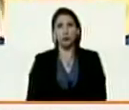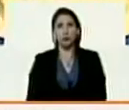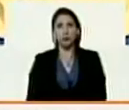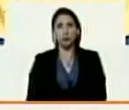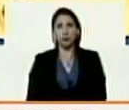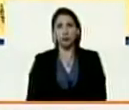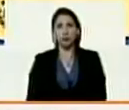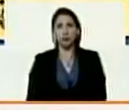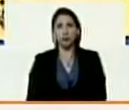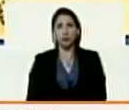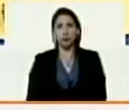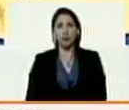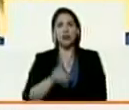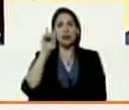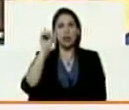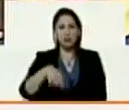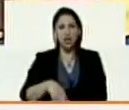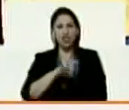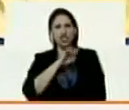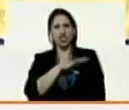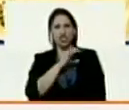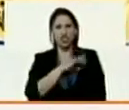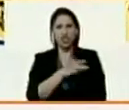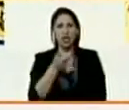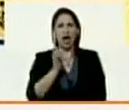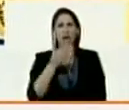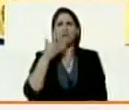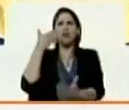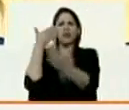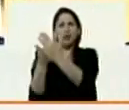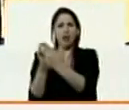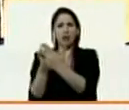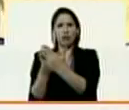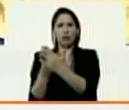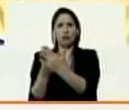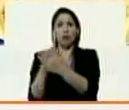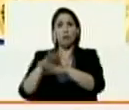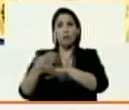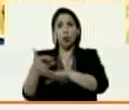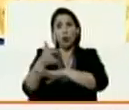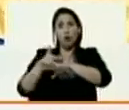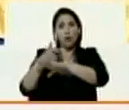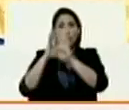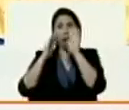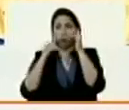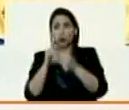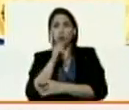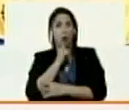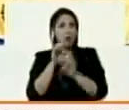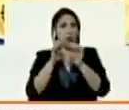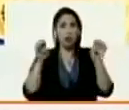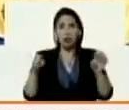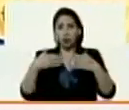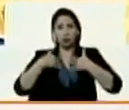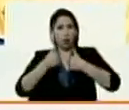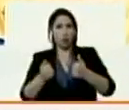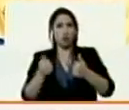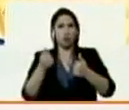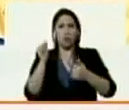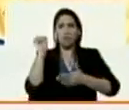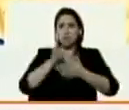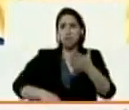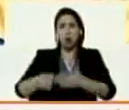Allá en Chile están reclamando porque el gobierno no atiende ni la educación, ni la salud, ni